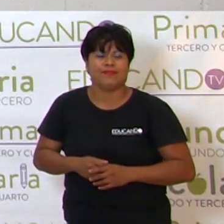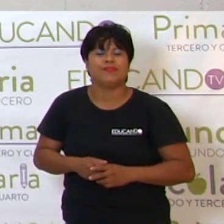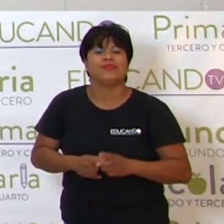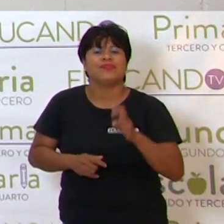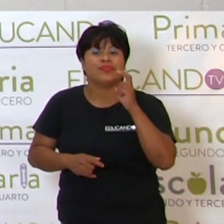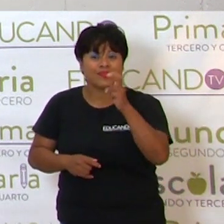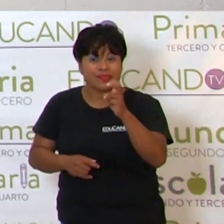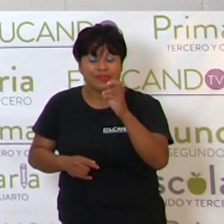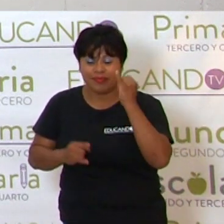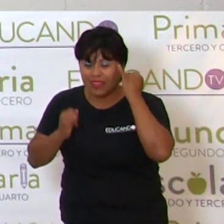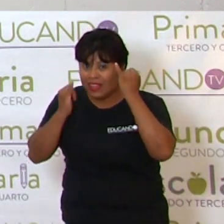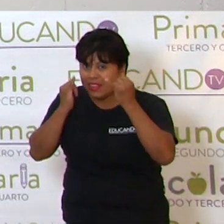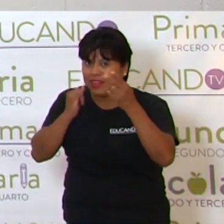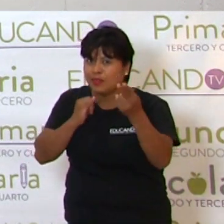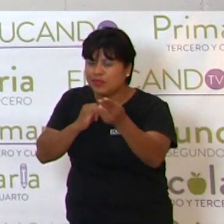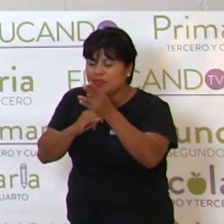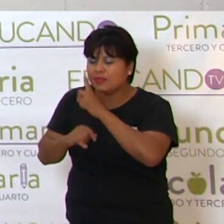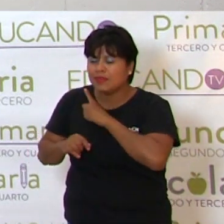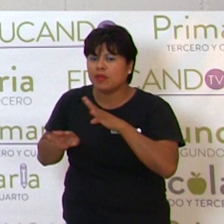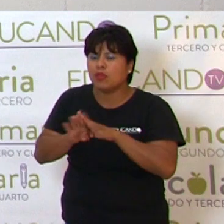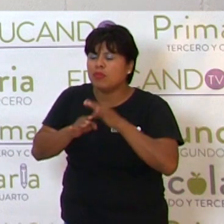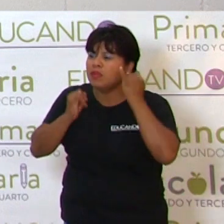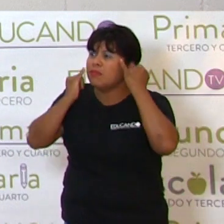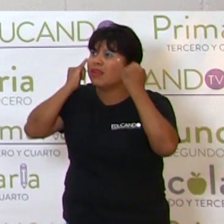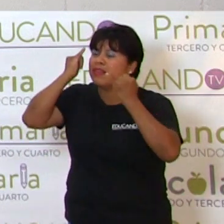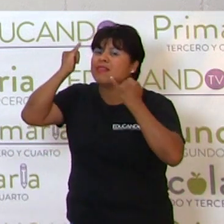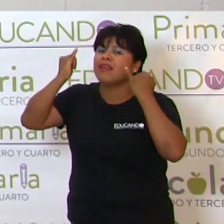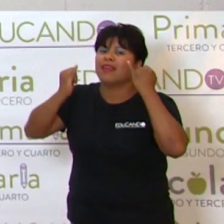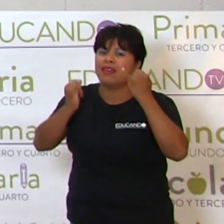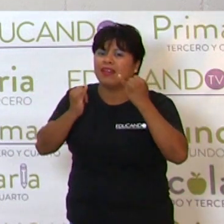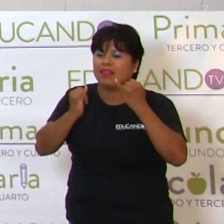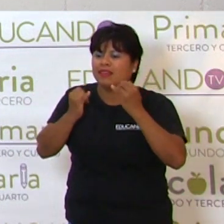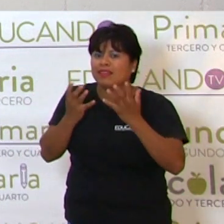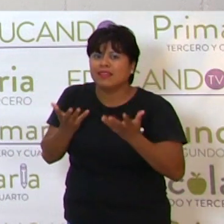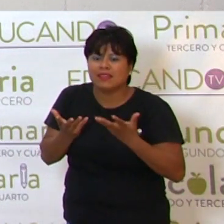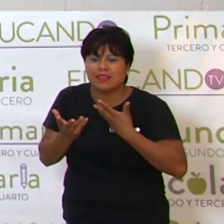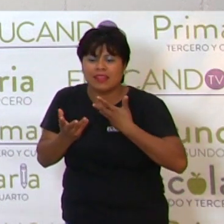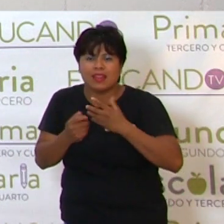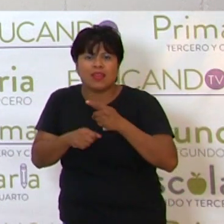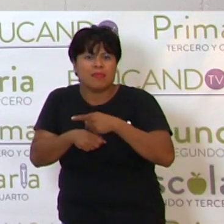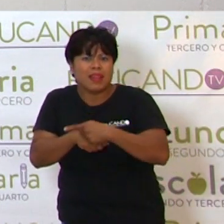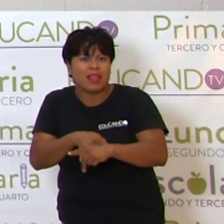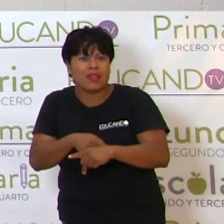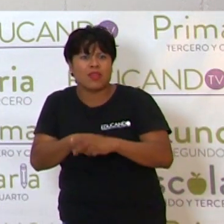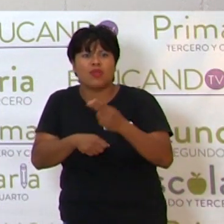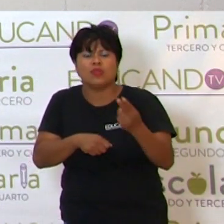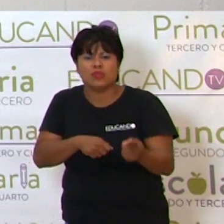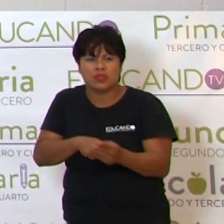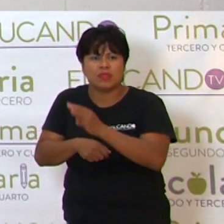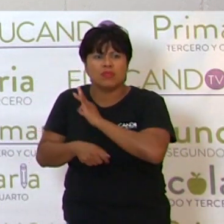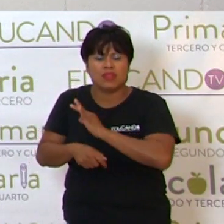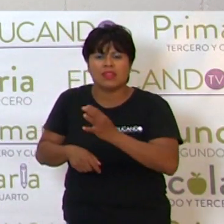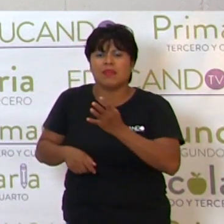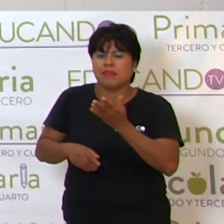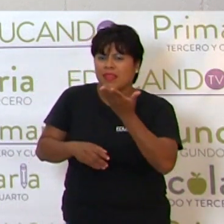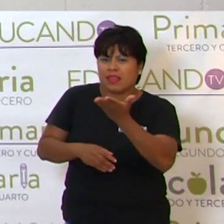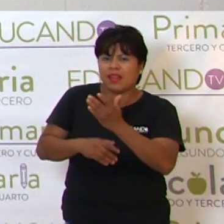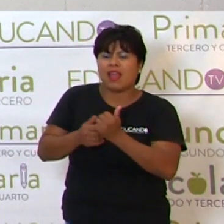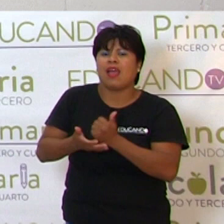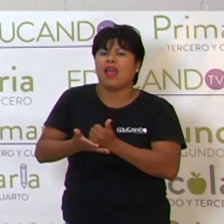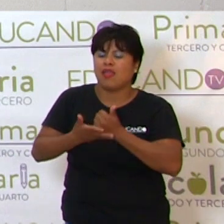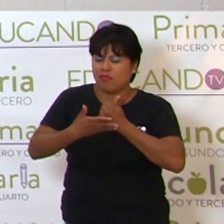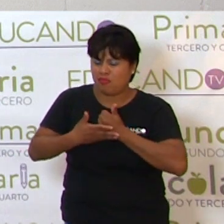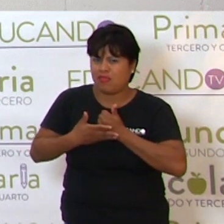Esa es la idea, que ustedes imaginen una situación en la cual ustedes van a pedir ayuda.